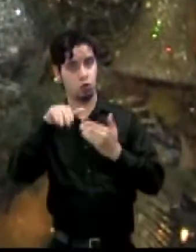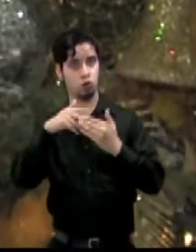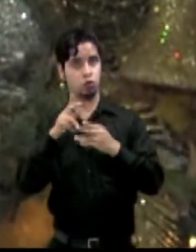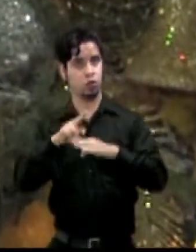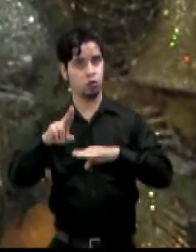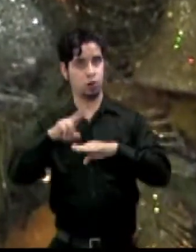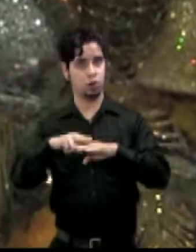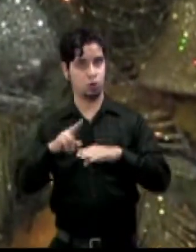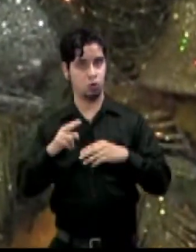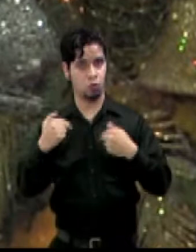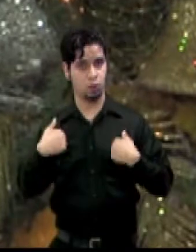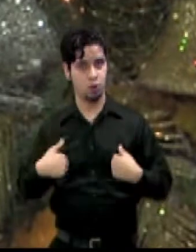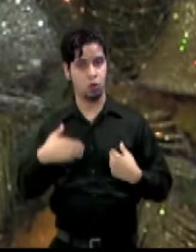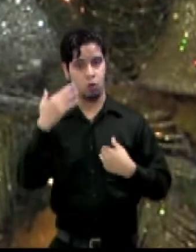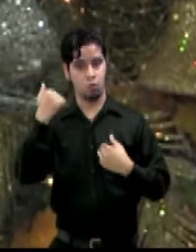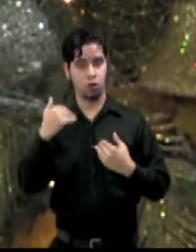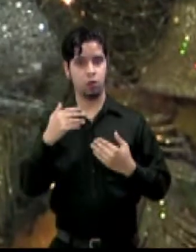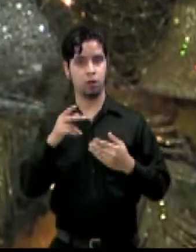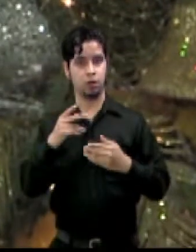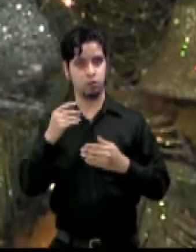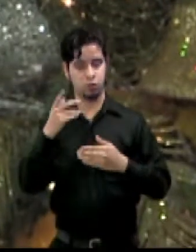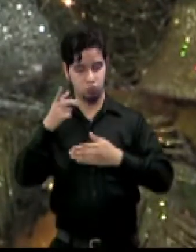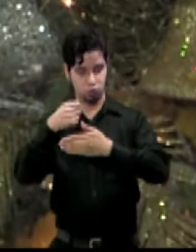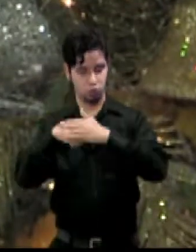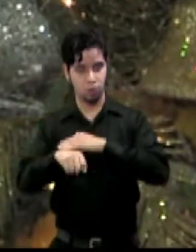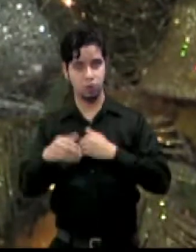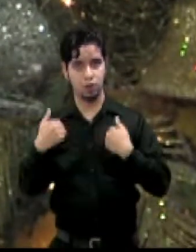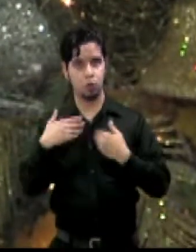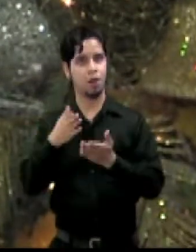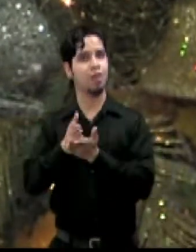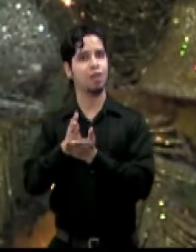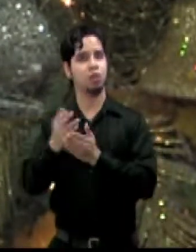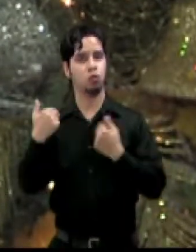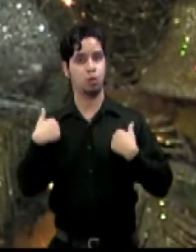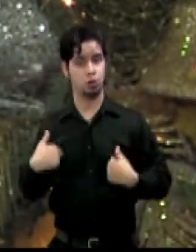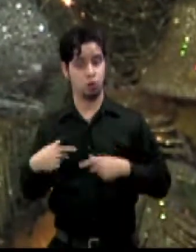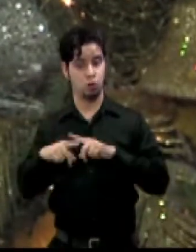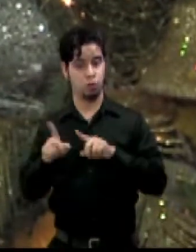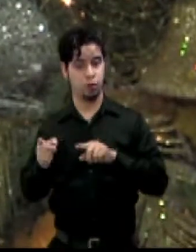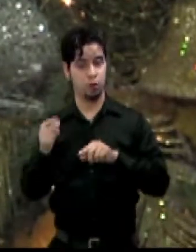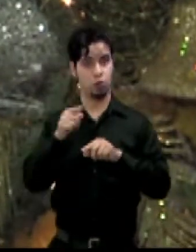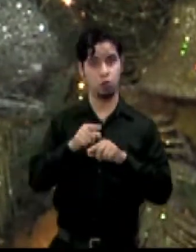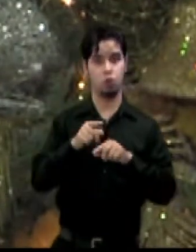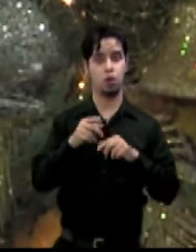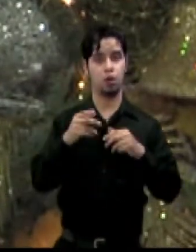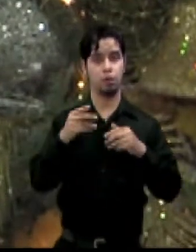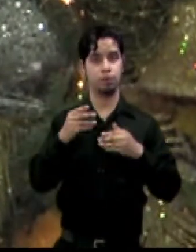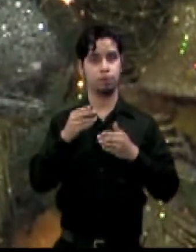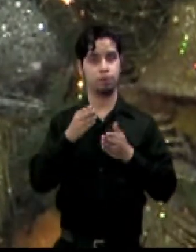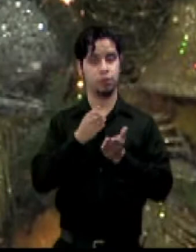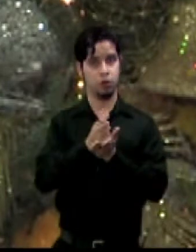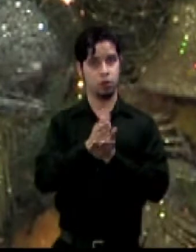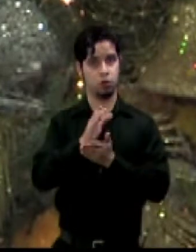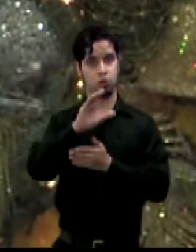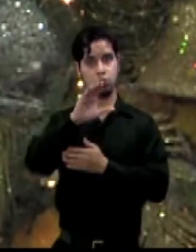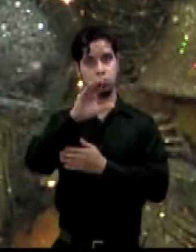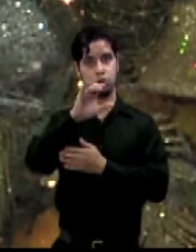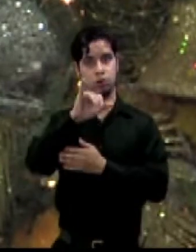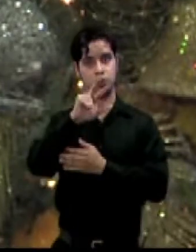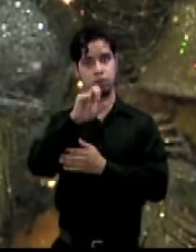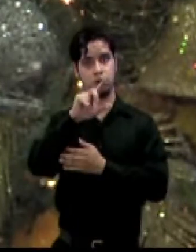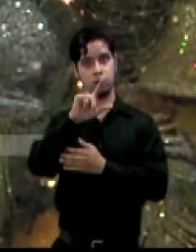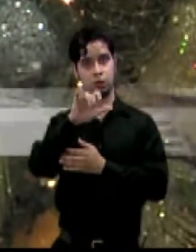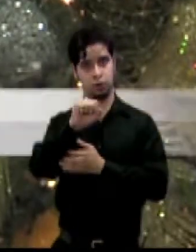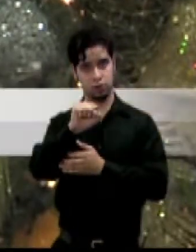que nacemos somos acreedores de los derechos humanos. Los derechos civiles son la primera generación de derechos humanos. Hablamos de derechos civiles y políticos, que son